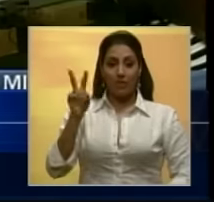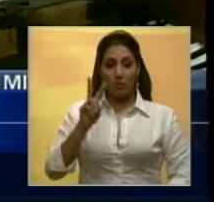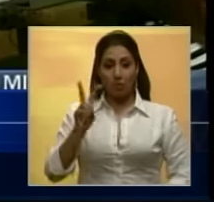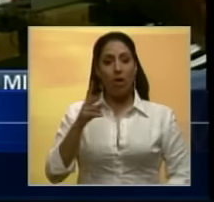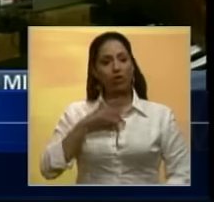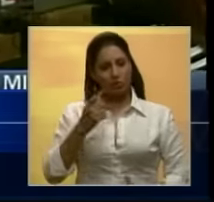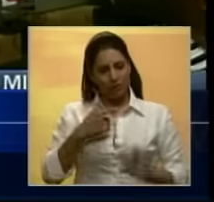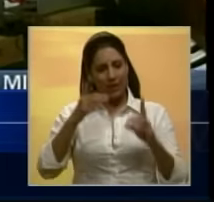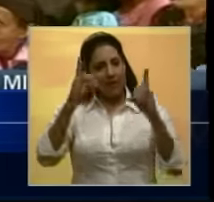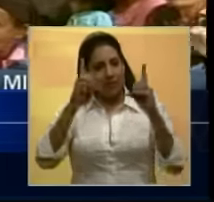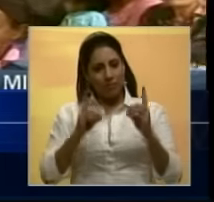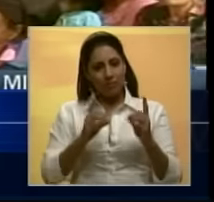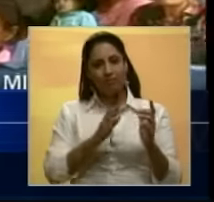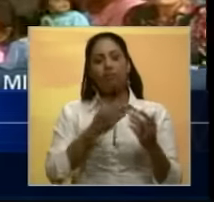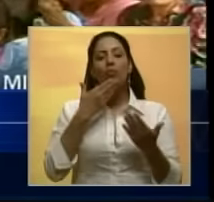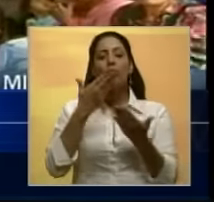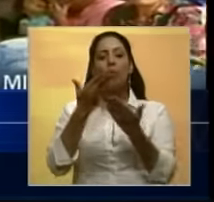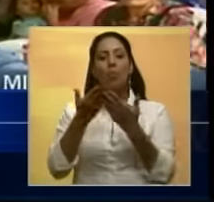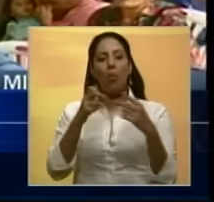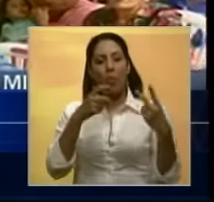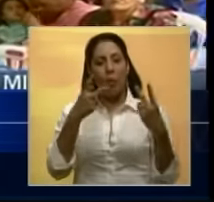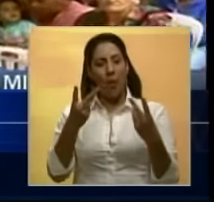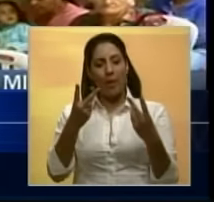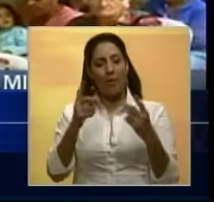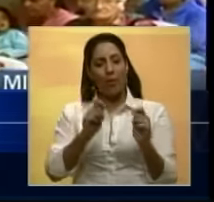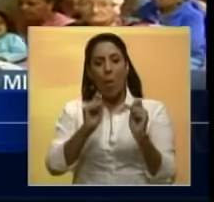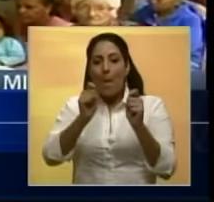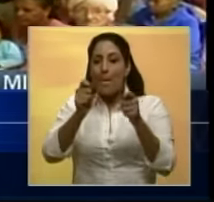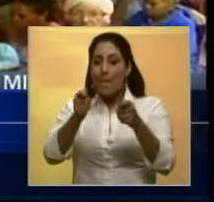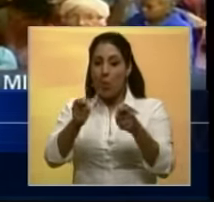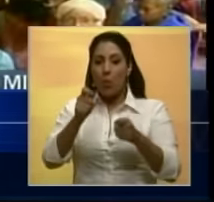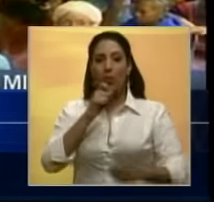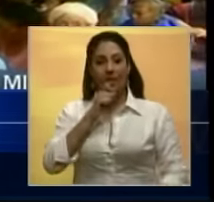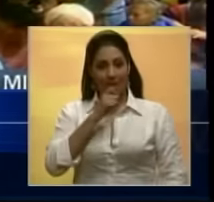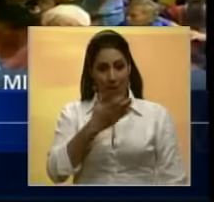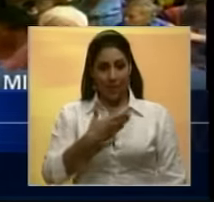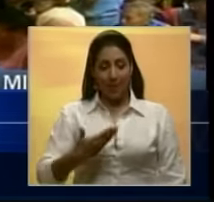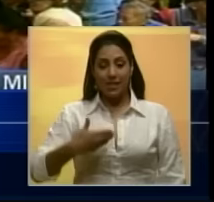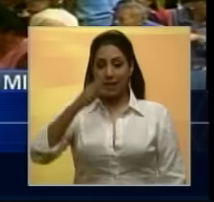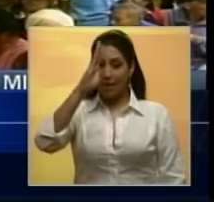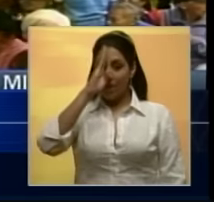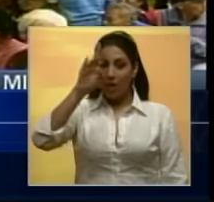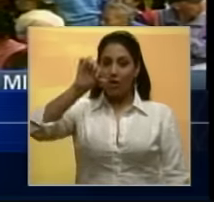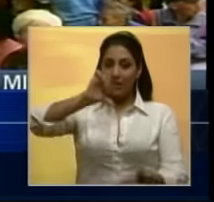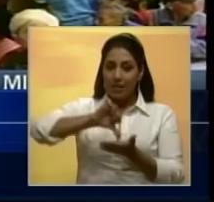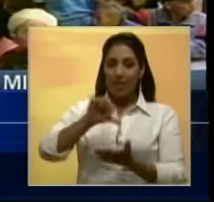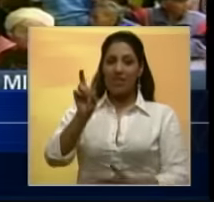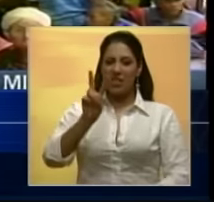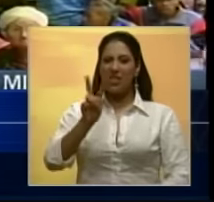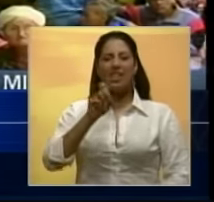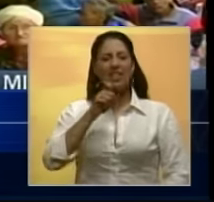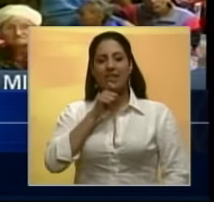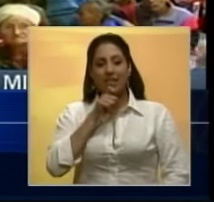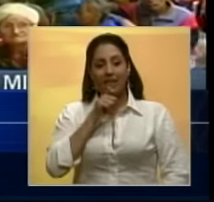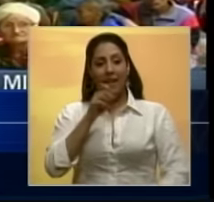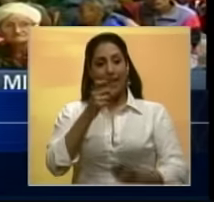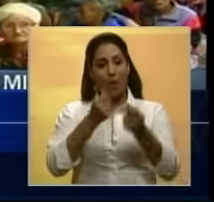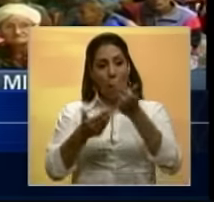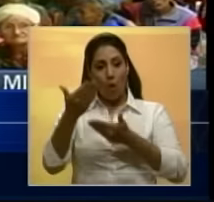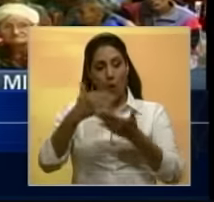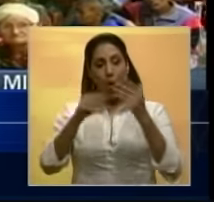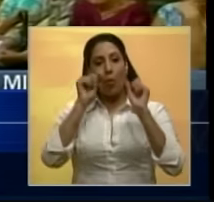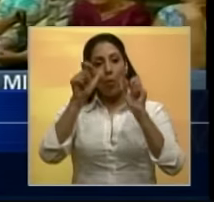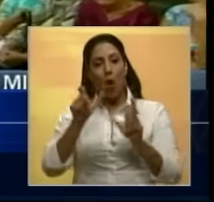he decidido postular para designar como presidente del Banco Central de Venezuela al